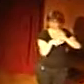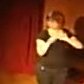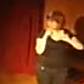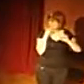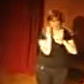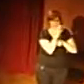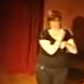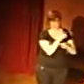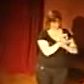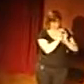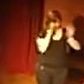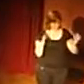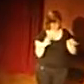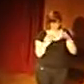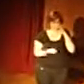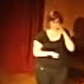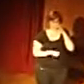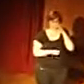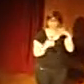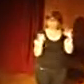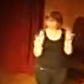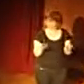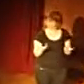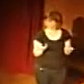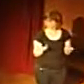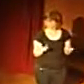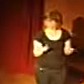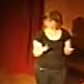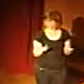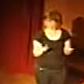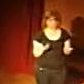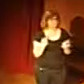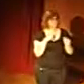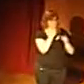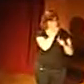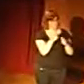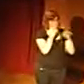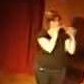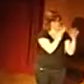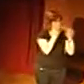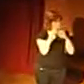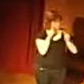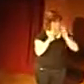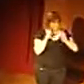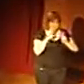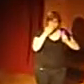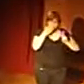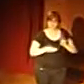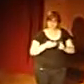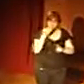representan cada una de las de sus vistas Pues por tantoo Son 97 vistas extraordinariamente